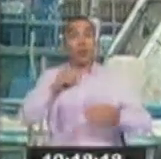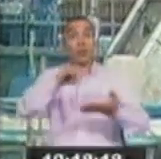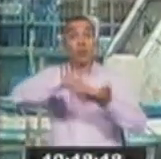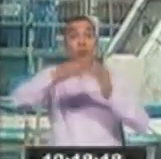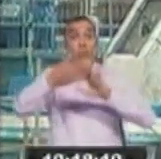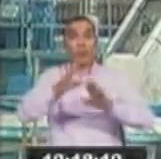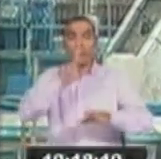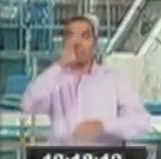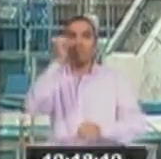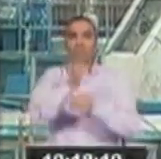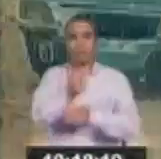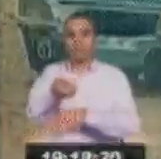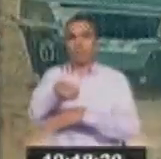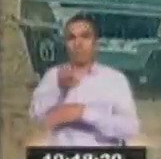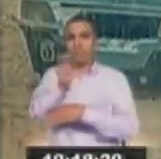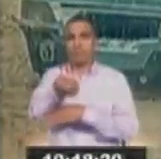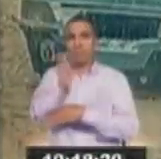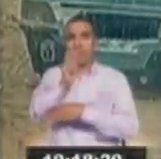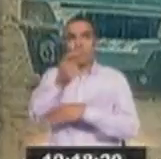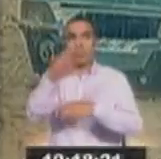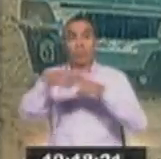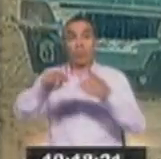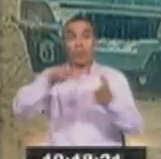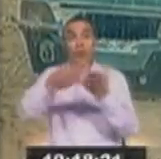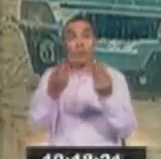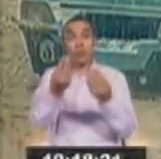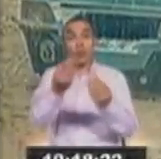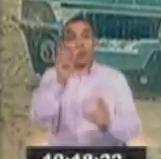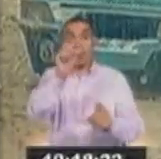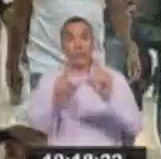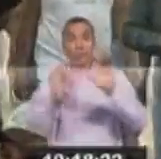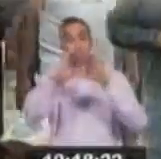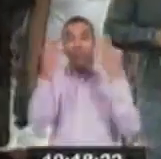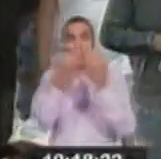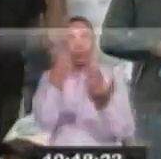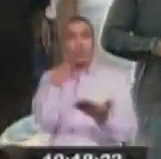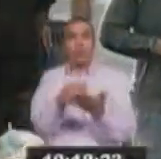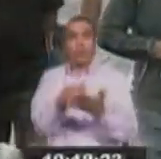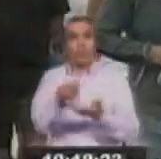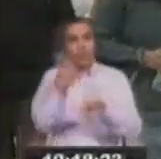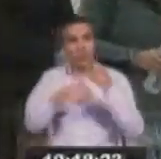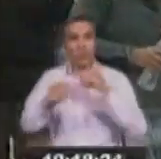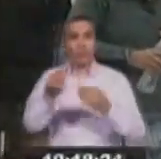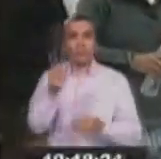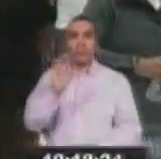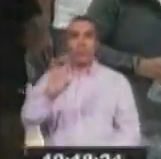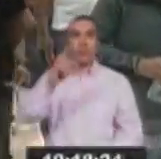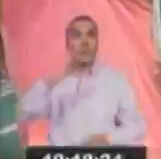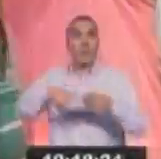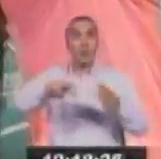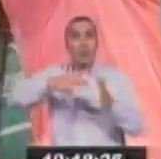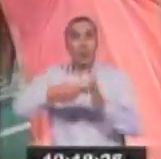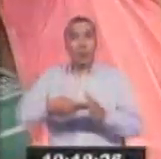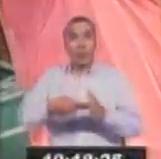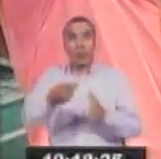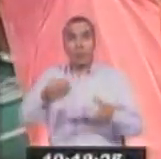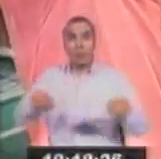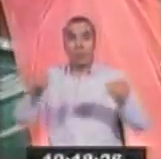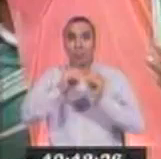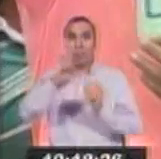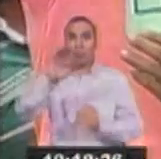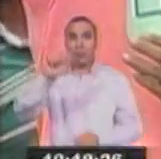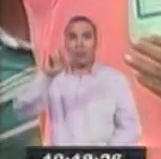de manera directa o indirecta, siendo el sustento de muchas familias. Pero al haber escuchado que podría nuevamente extenderse una veda,